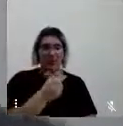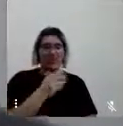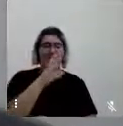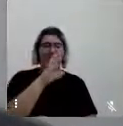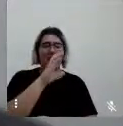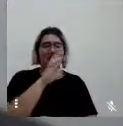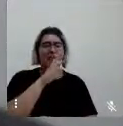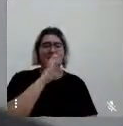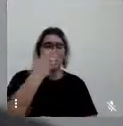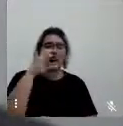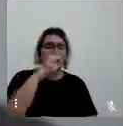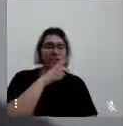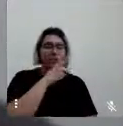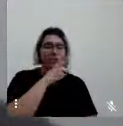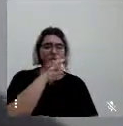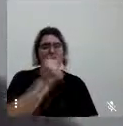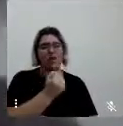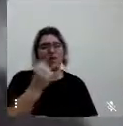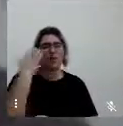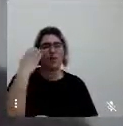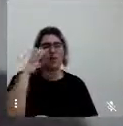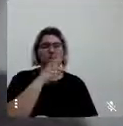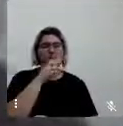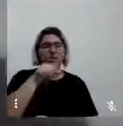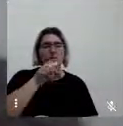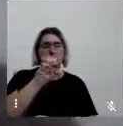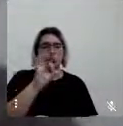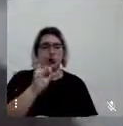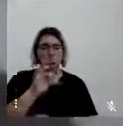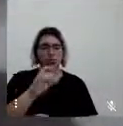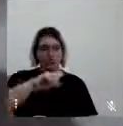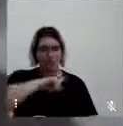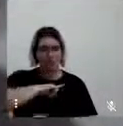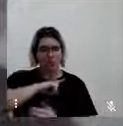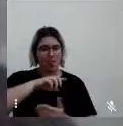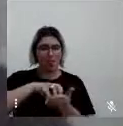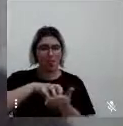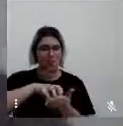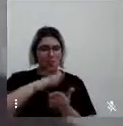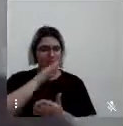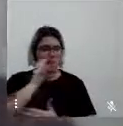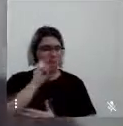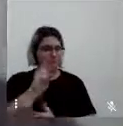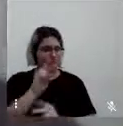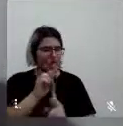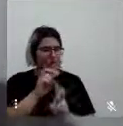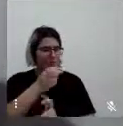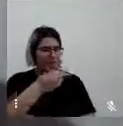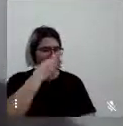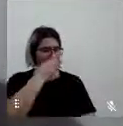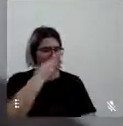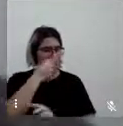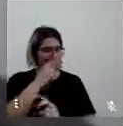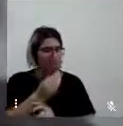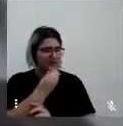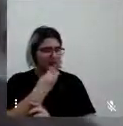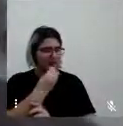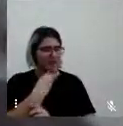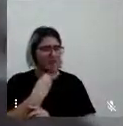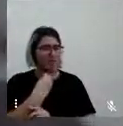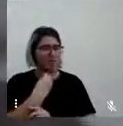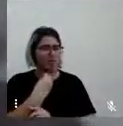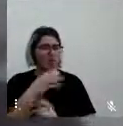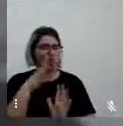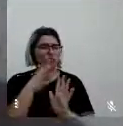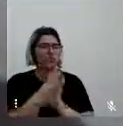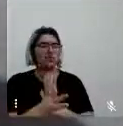cadizhuesca@cadizhuesca.es, con todas las dudas para que eso, como vamos a seguir, que veo que es muy interesante el tema de la alimentación, pues vamos a